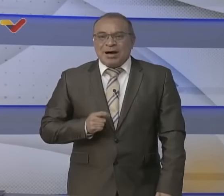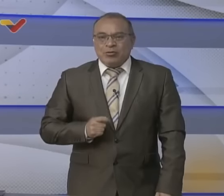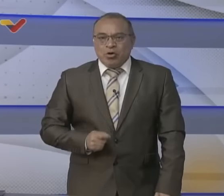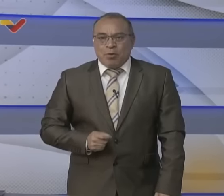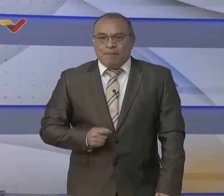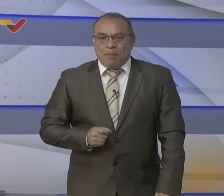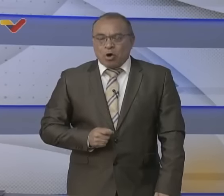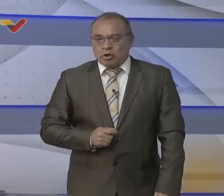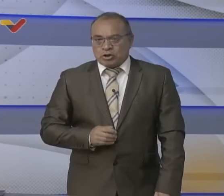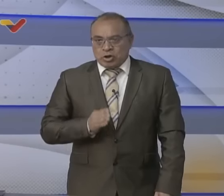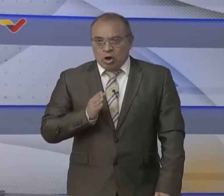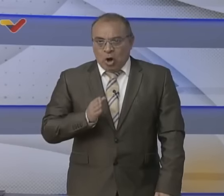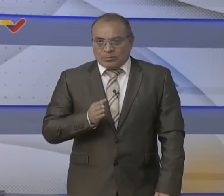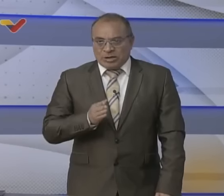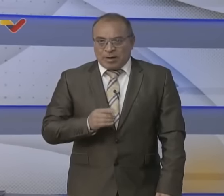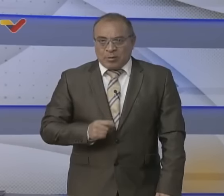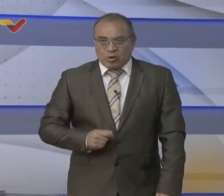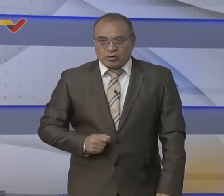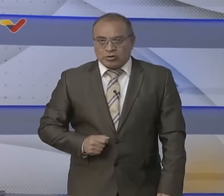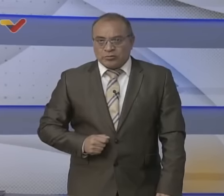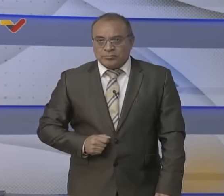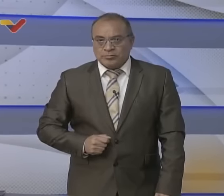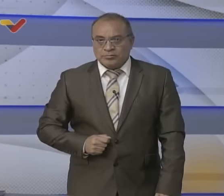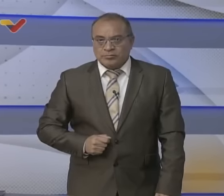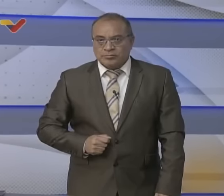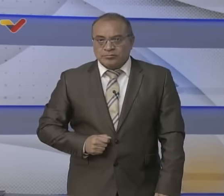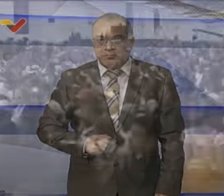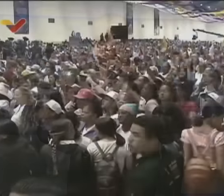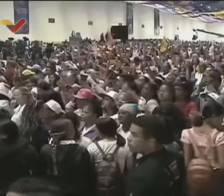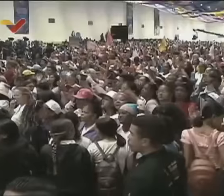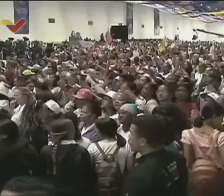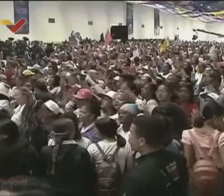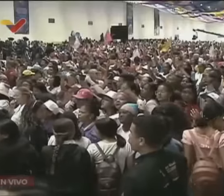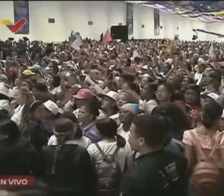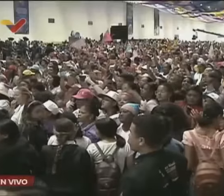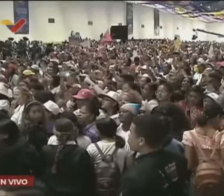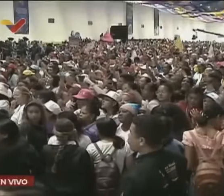Nicolás Maduro Moros. Observemos.